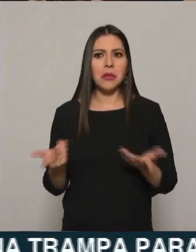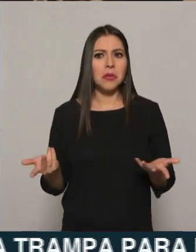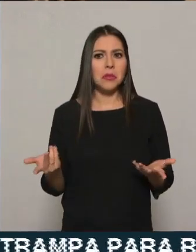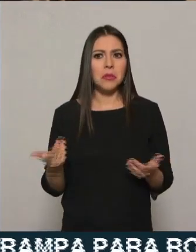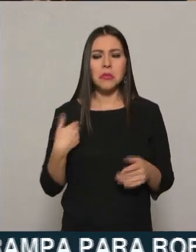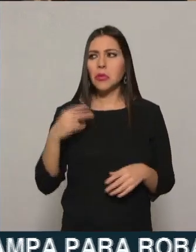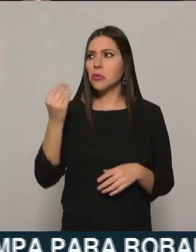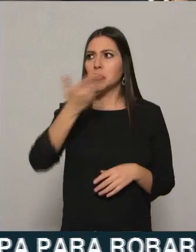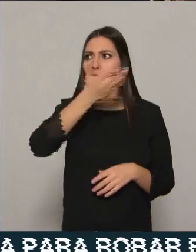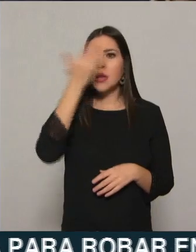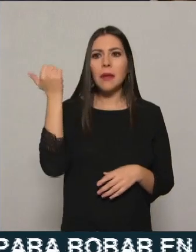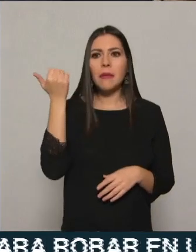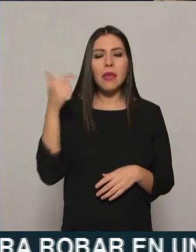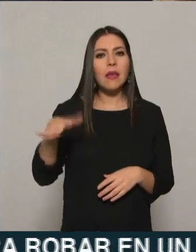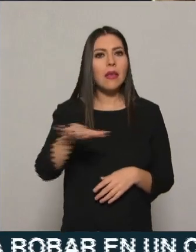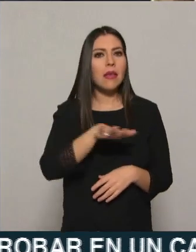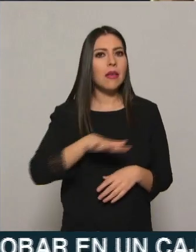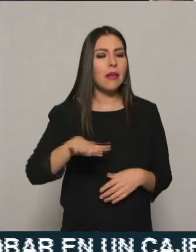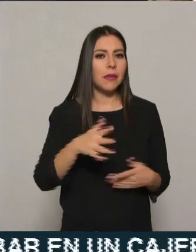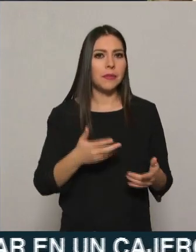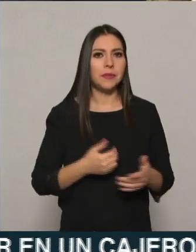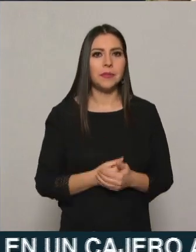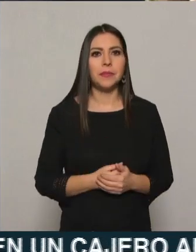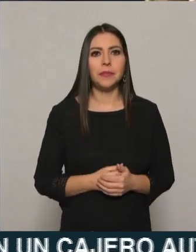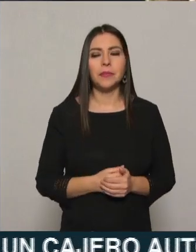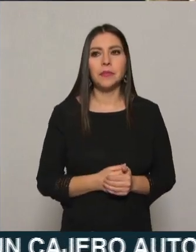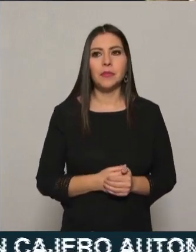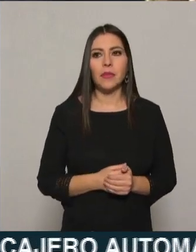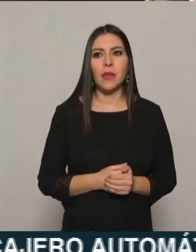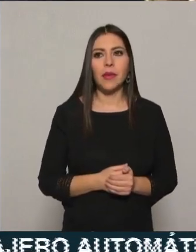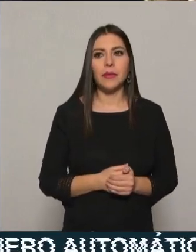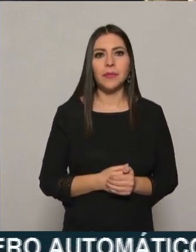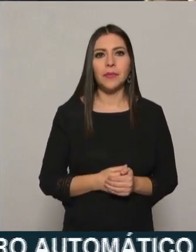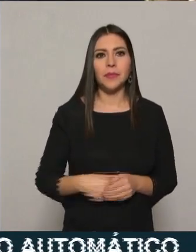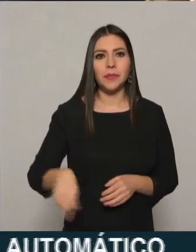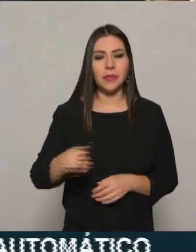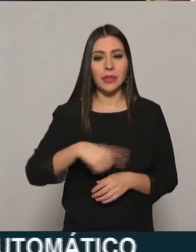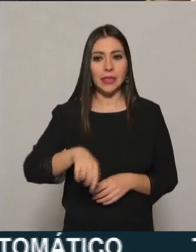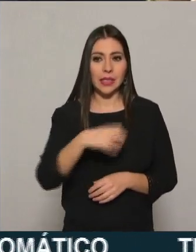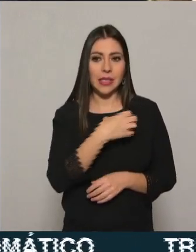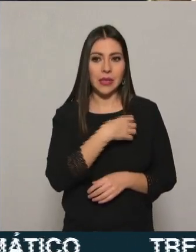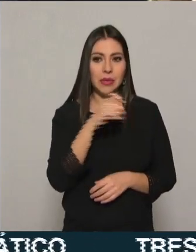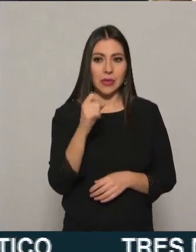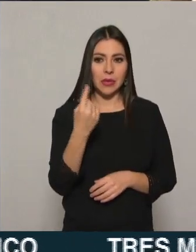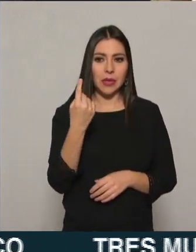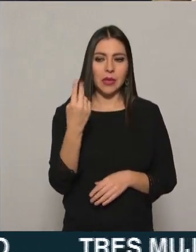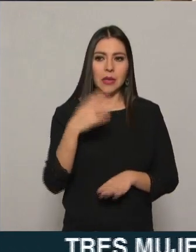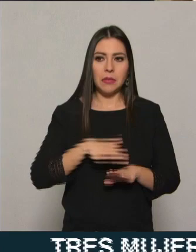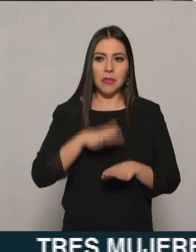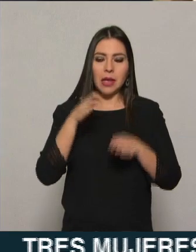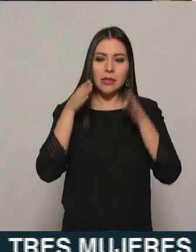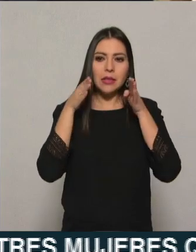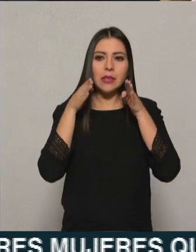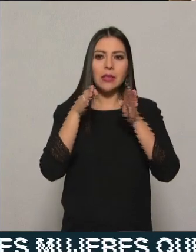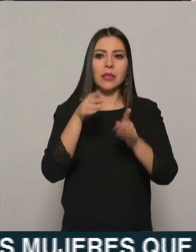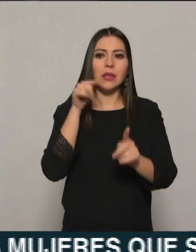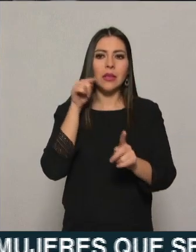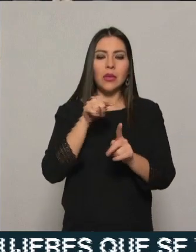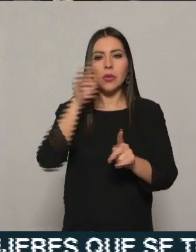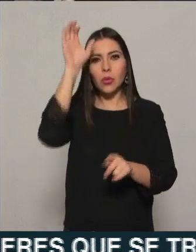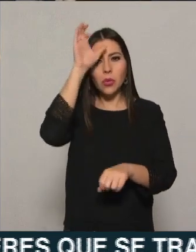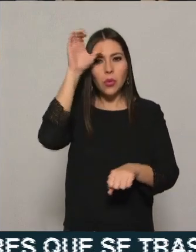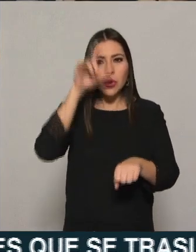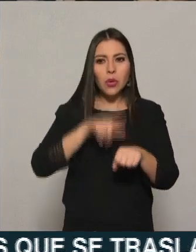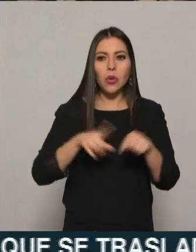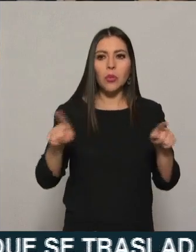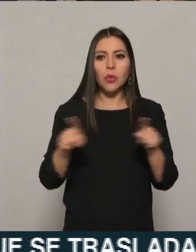yo no me enteré de esto. El Capital 21 se enfoca en cuanto a que como cultural, musical, todo